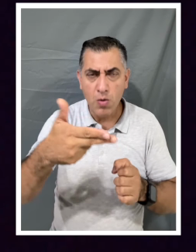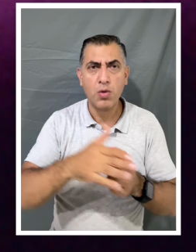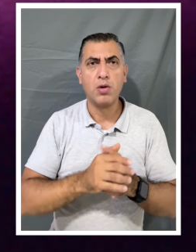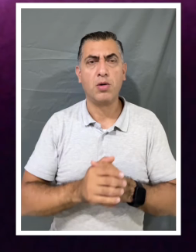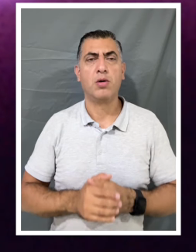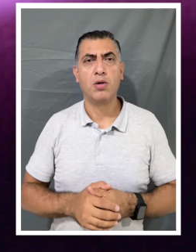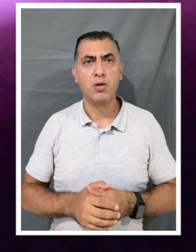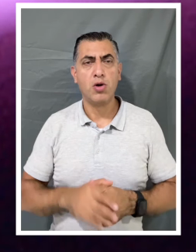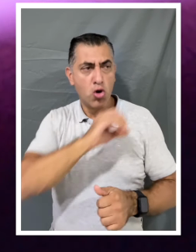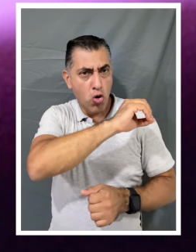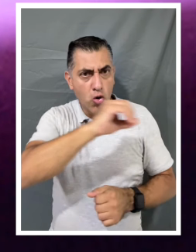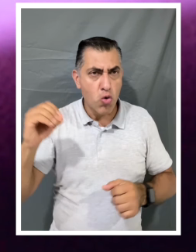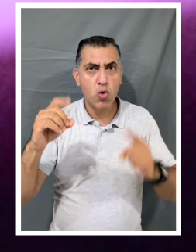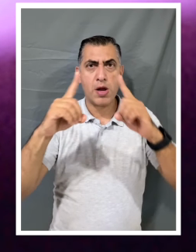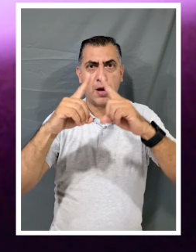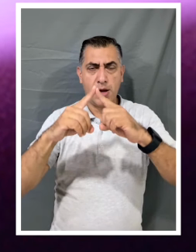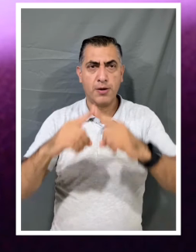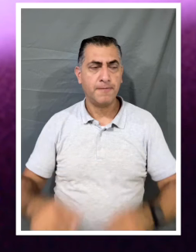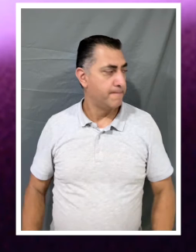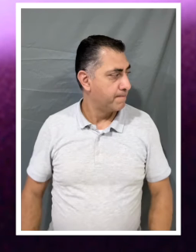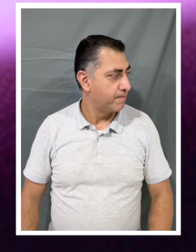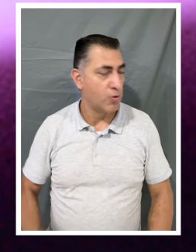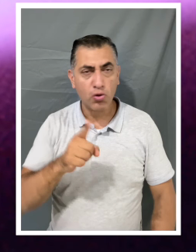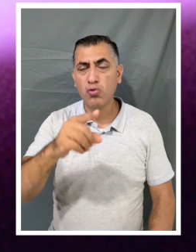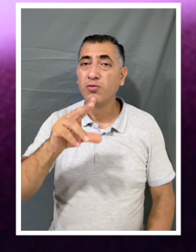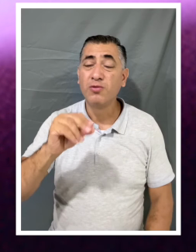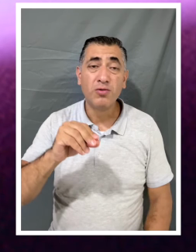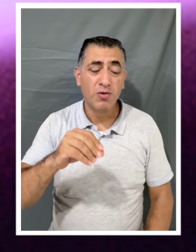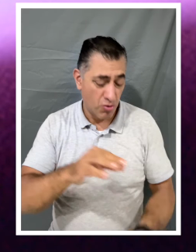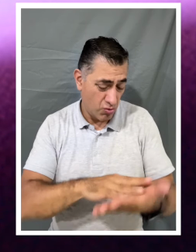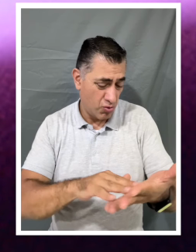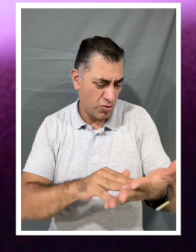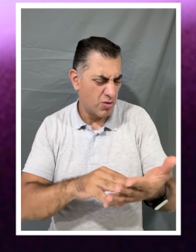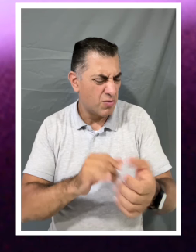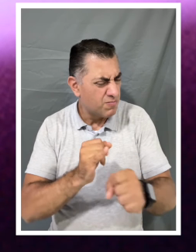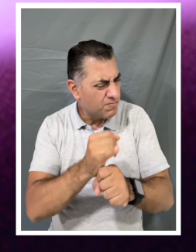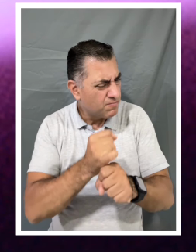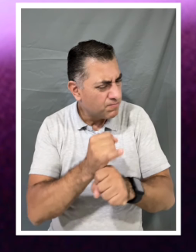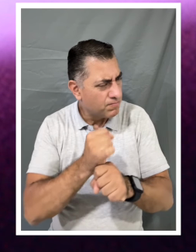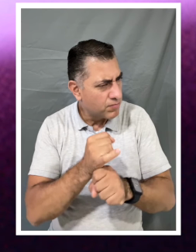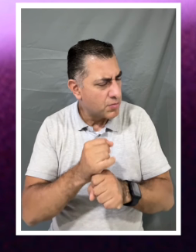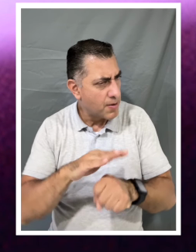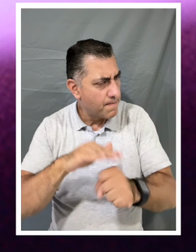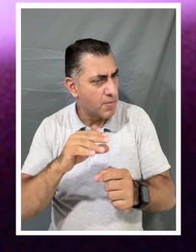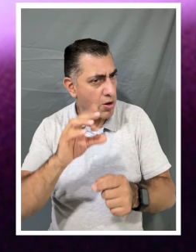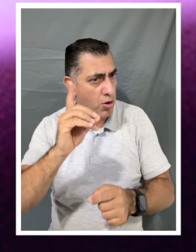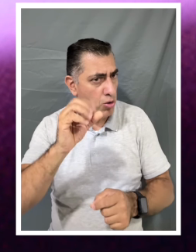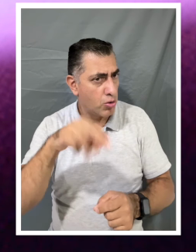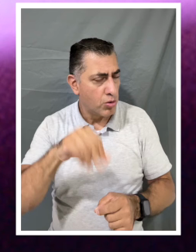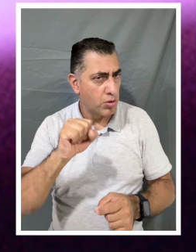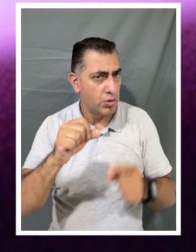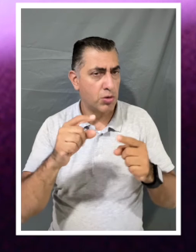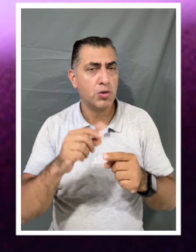llama la organización de la iglesia ahora si tú todavía no los encuentras bueno Investiga más de dones espirituales pero también Yo te